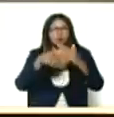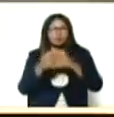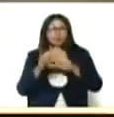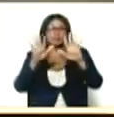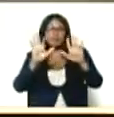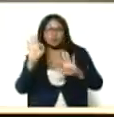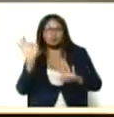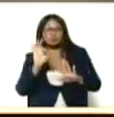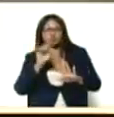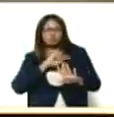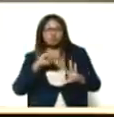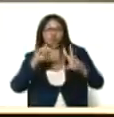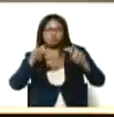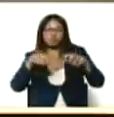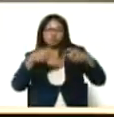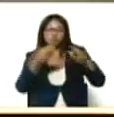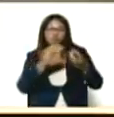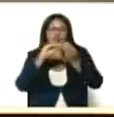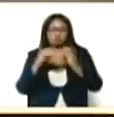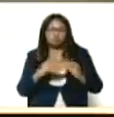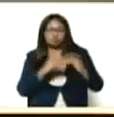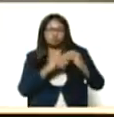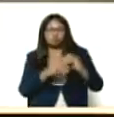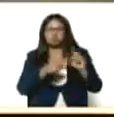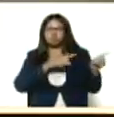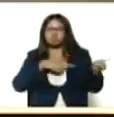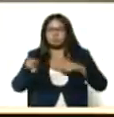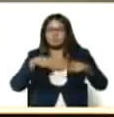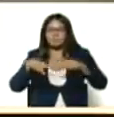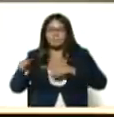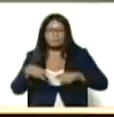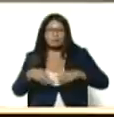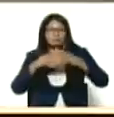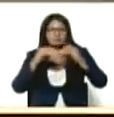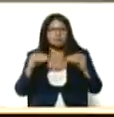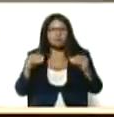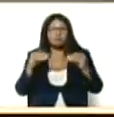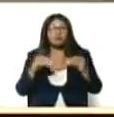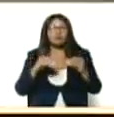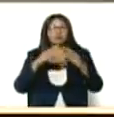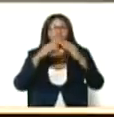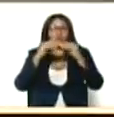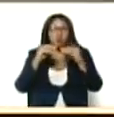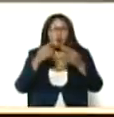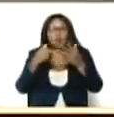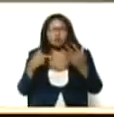construyendo. Queda dada la orden de activación de toda la maquinaria electoral,